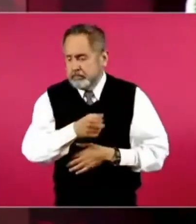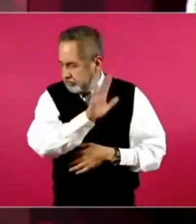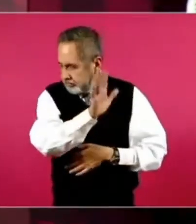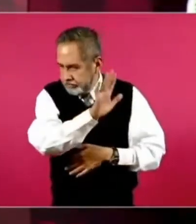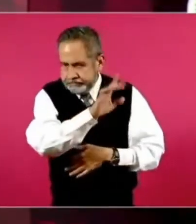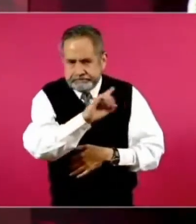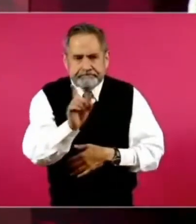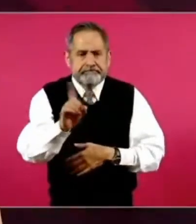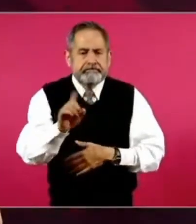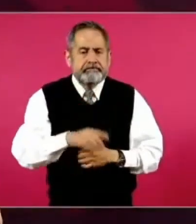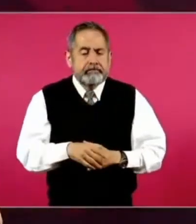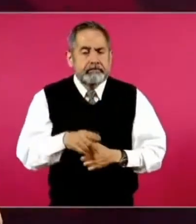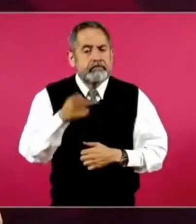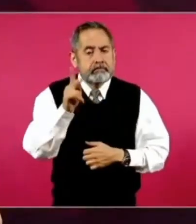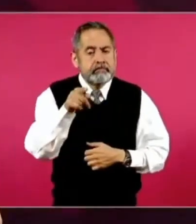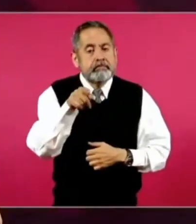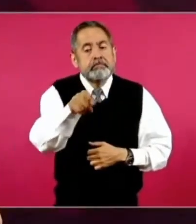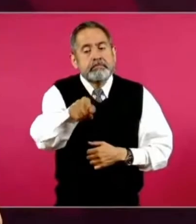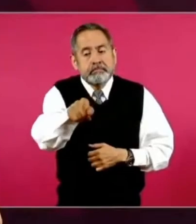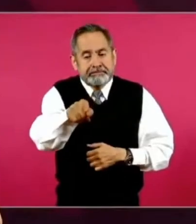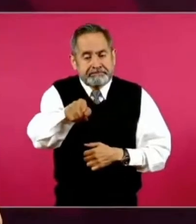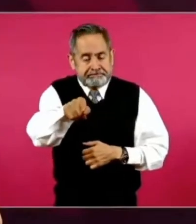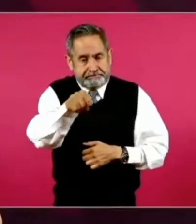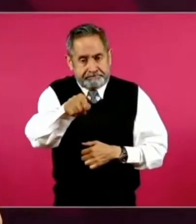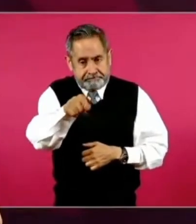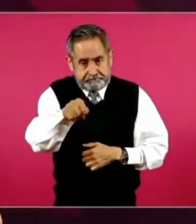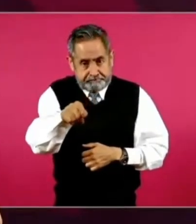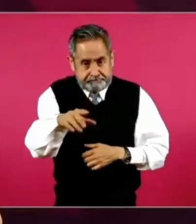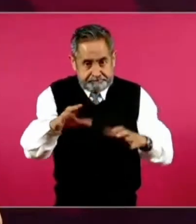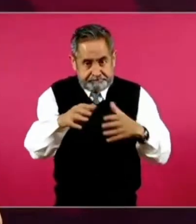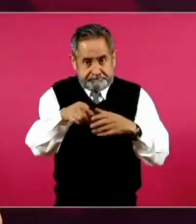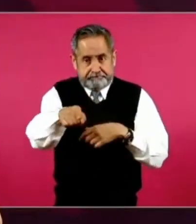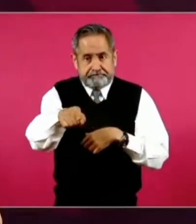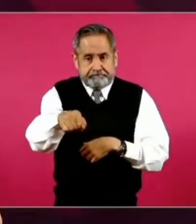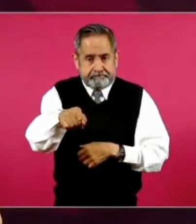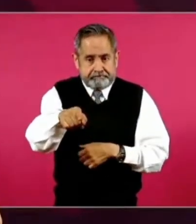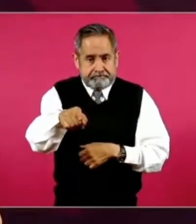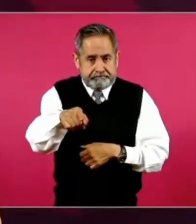Pero en el caso de